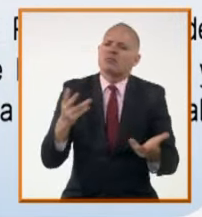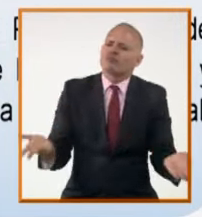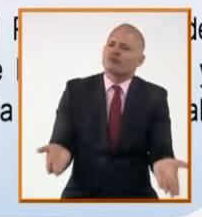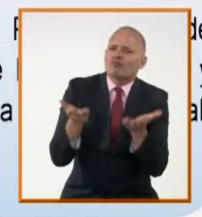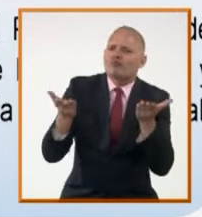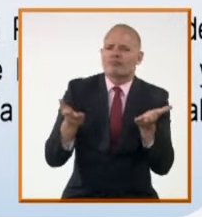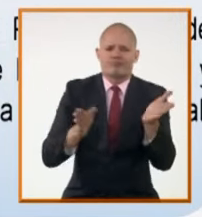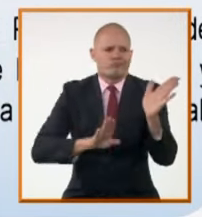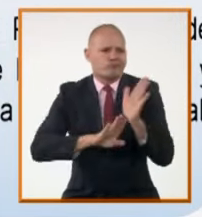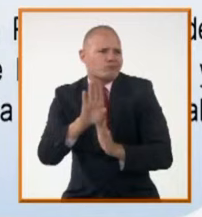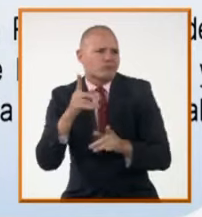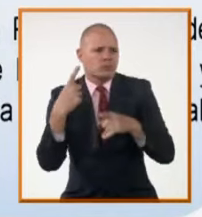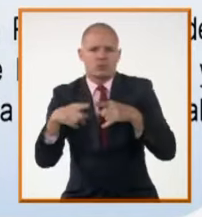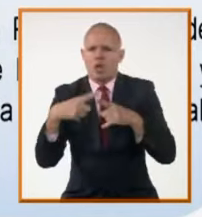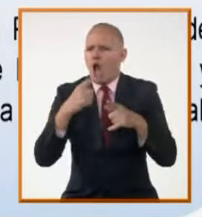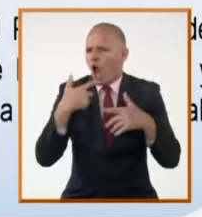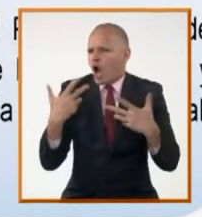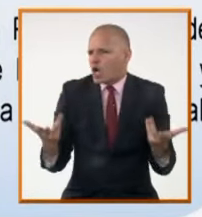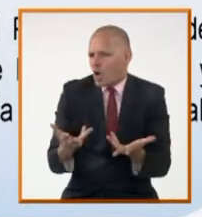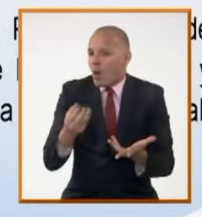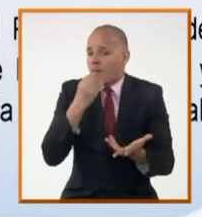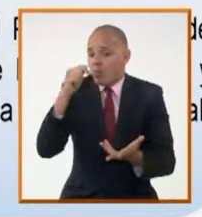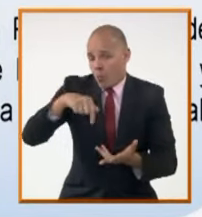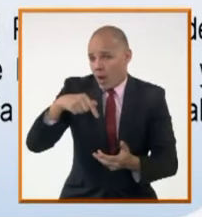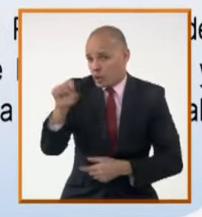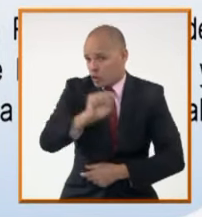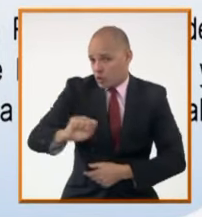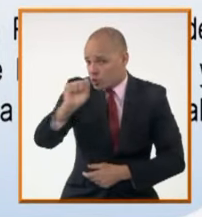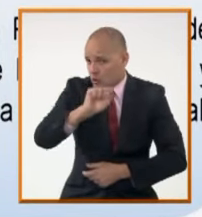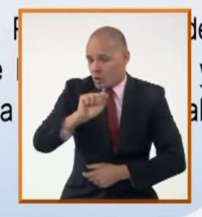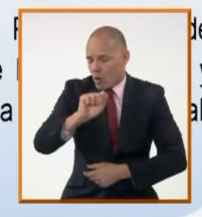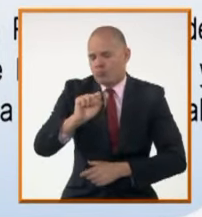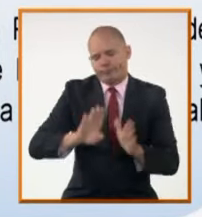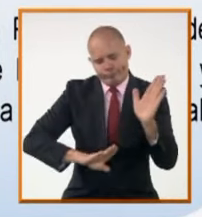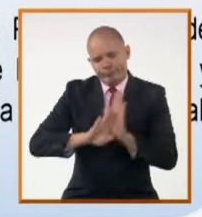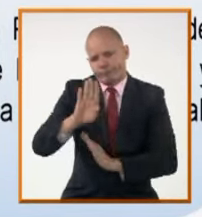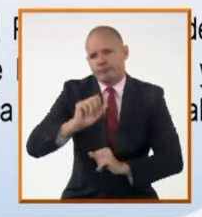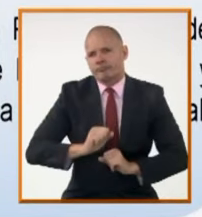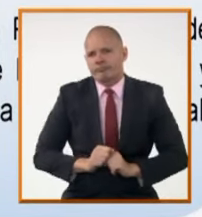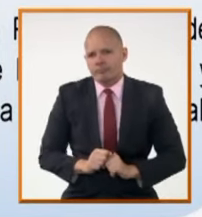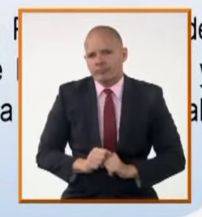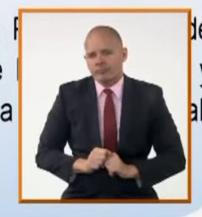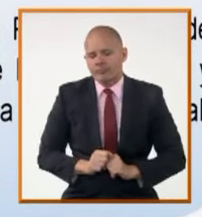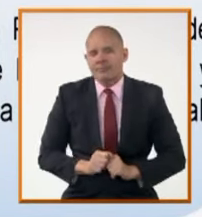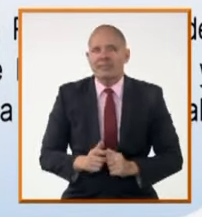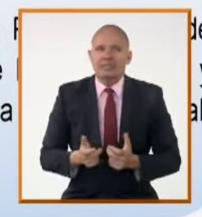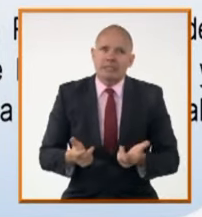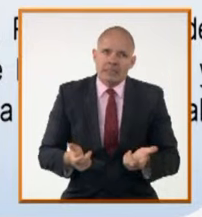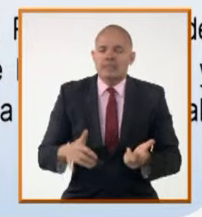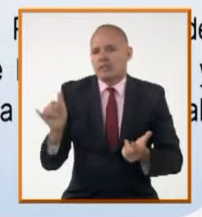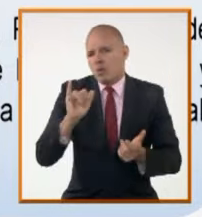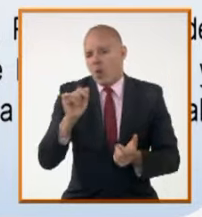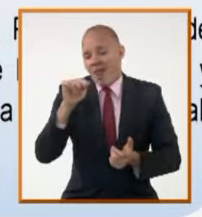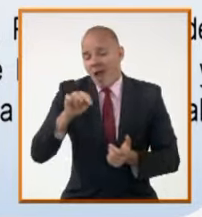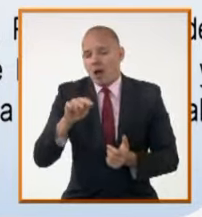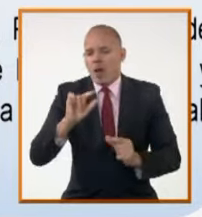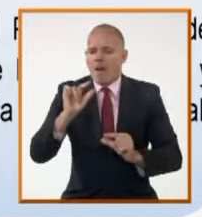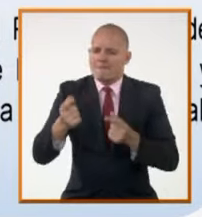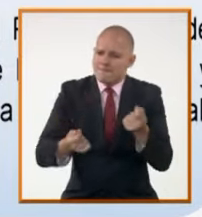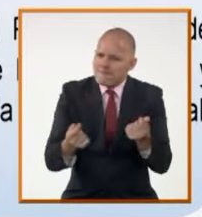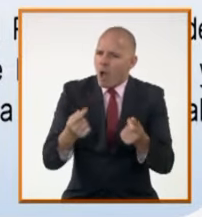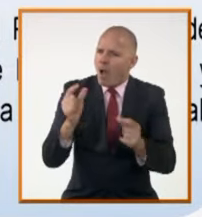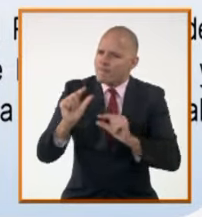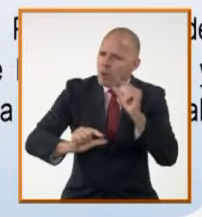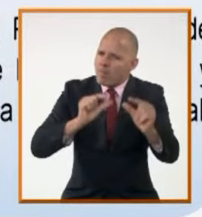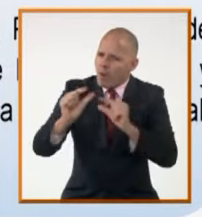el proceso de construcción socialista. Pero también esta estabilización macroeconómica es una